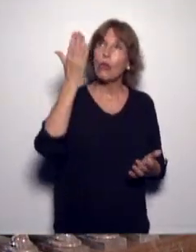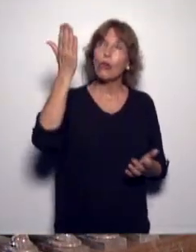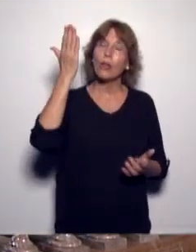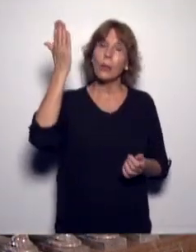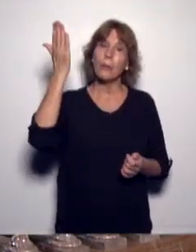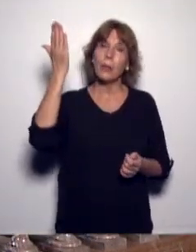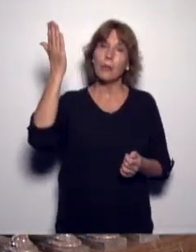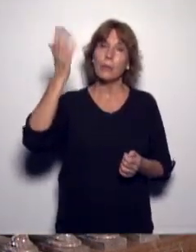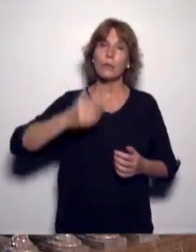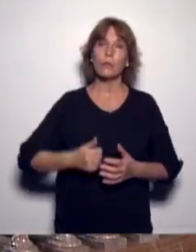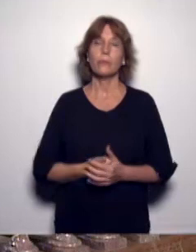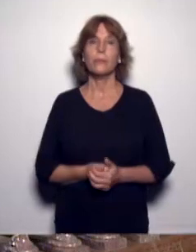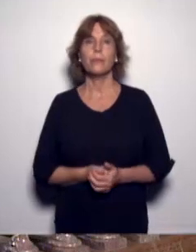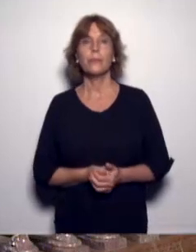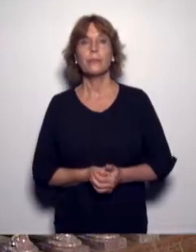intenciones.